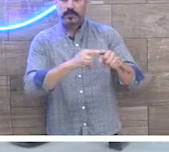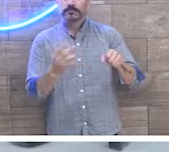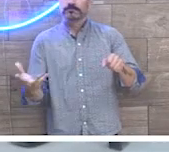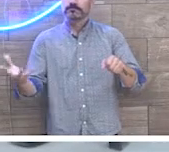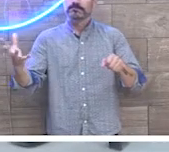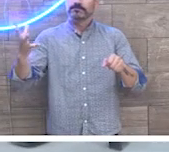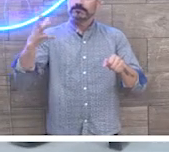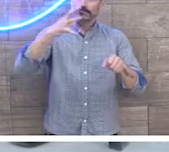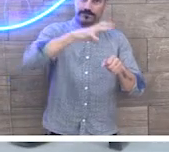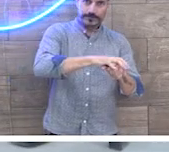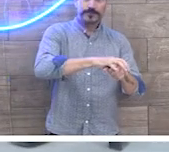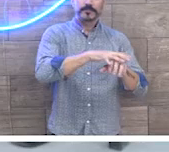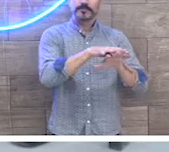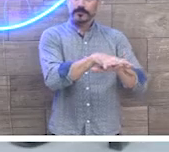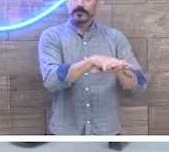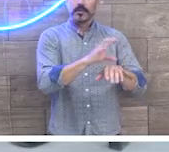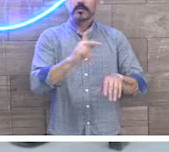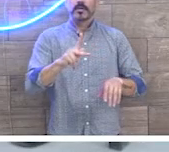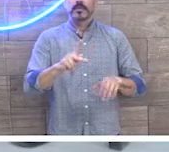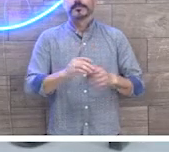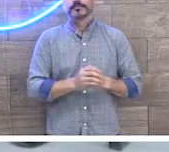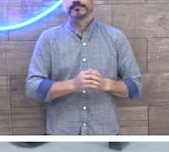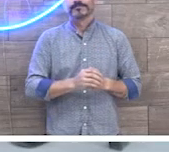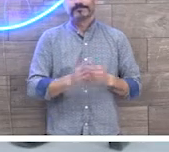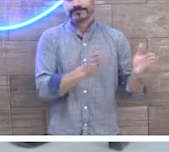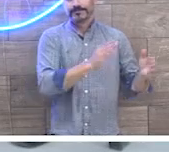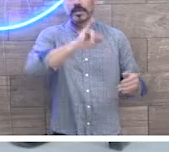¿no? Jorge, también me da mucho gusto recibirte en estos